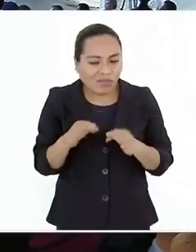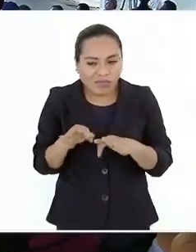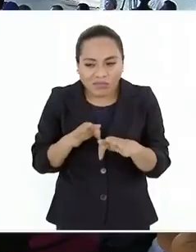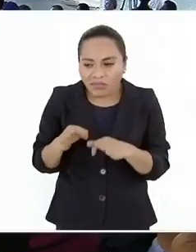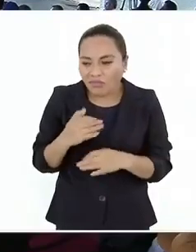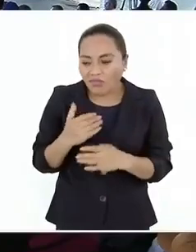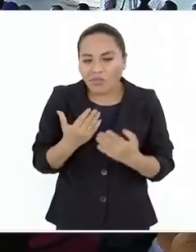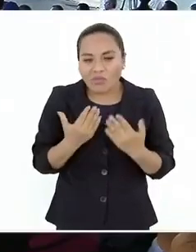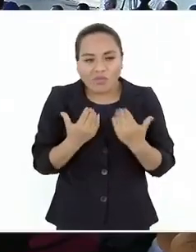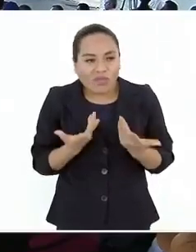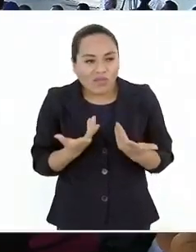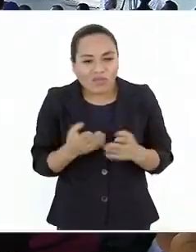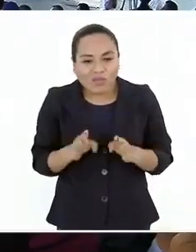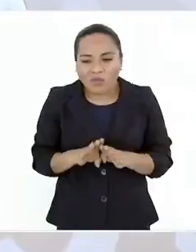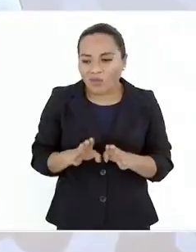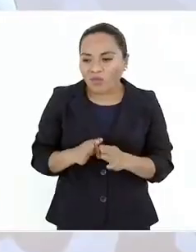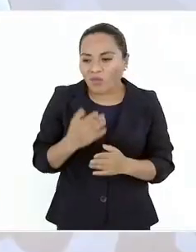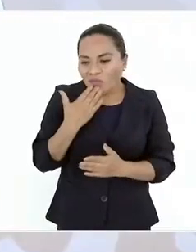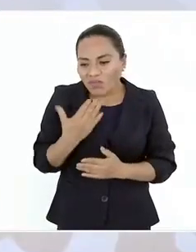No,